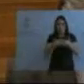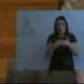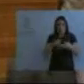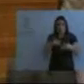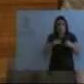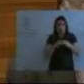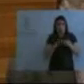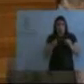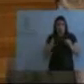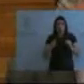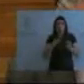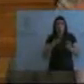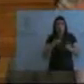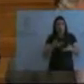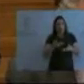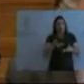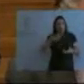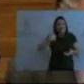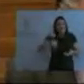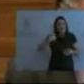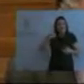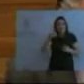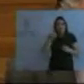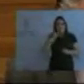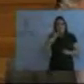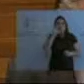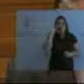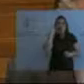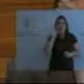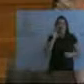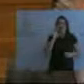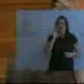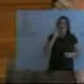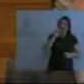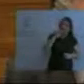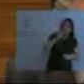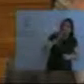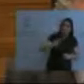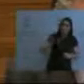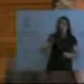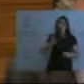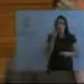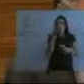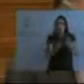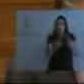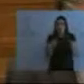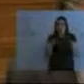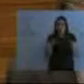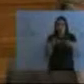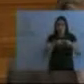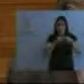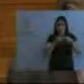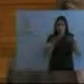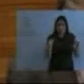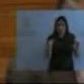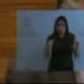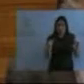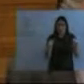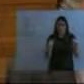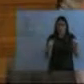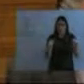ya contribuyó a ello cuando en el año 2015 o 2014 aprobó los presupuestos del Principado de